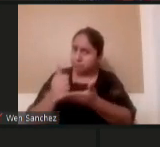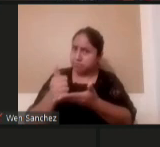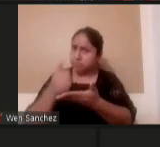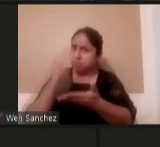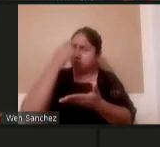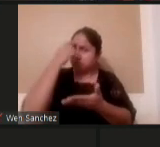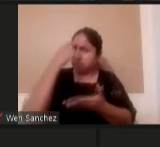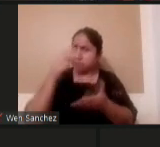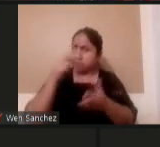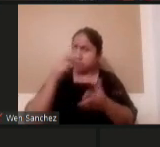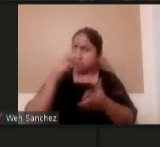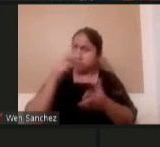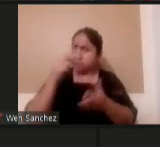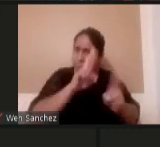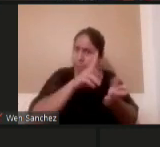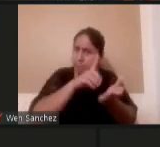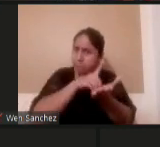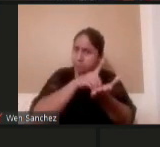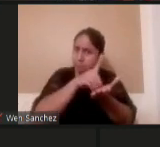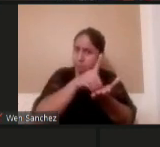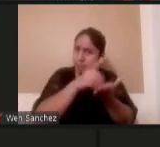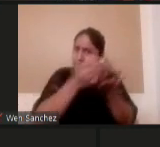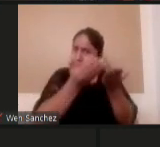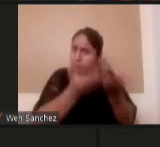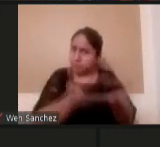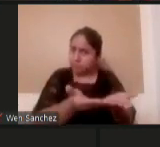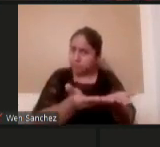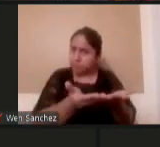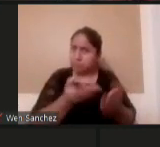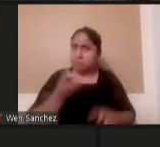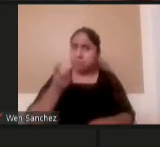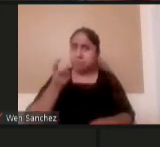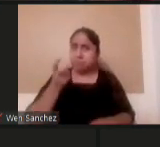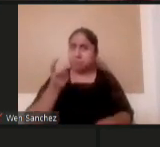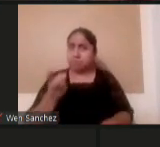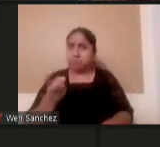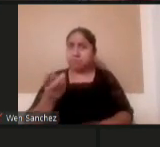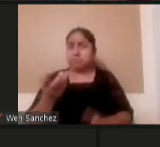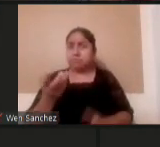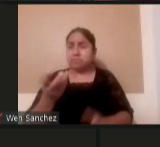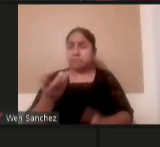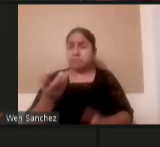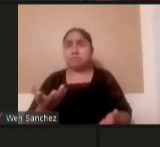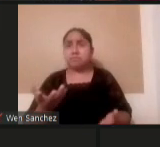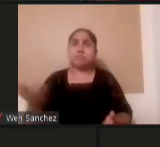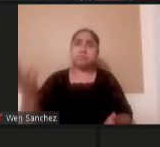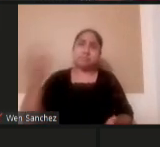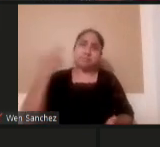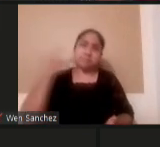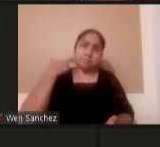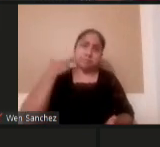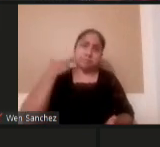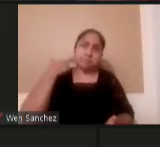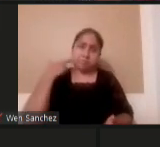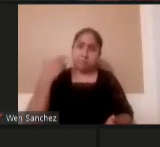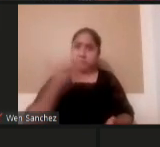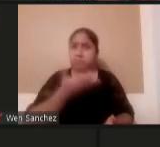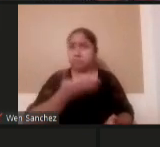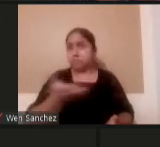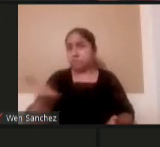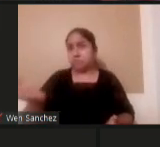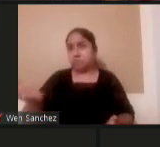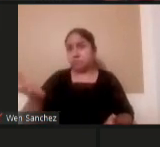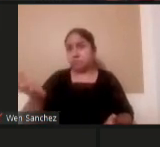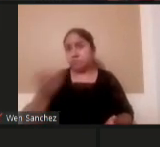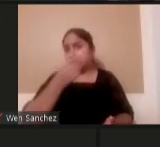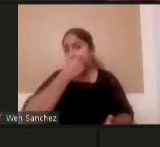derechos de sus ciudadanos? Esto, señoras y señores regidores, lo pongo a su amable consideración. Muchas